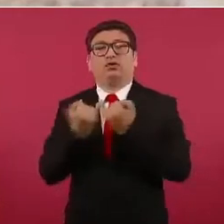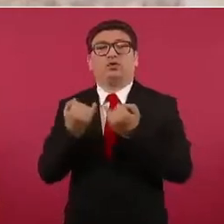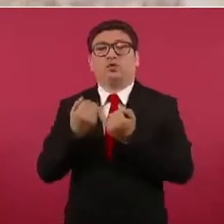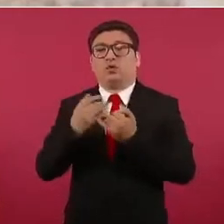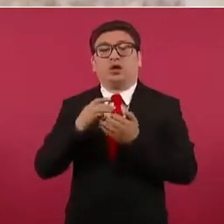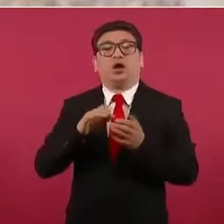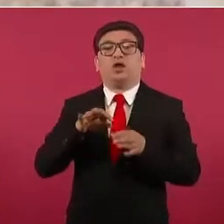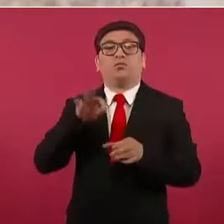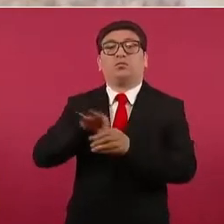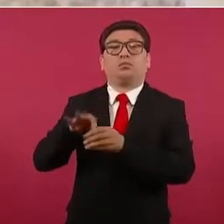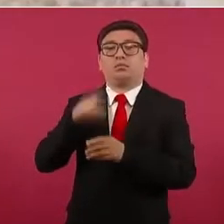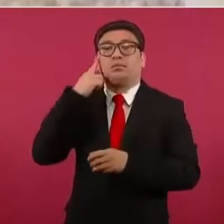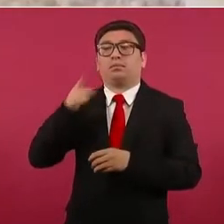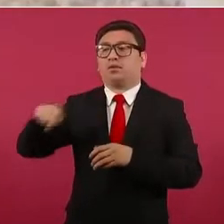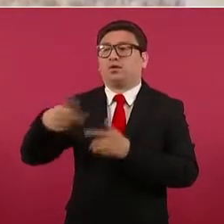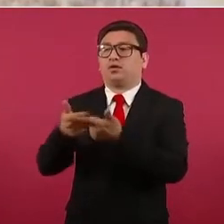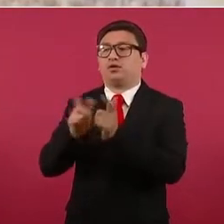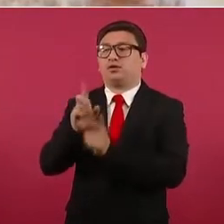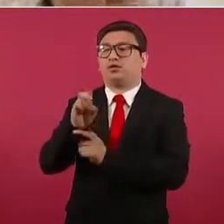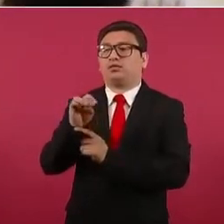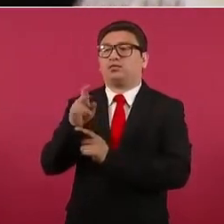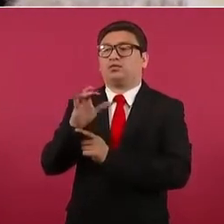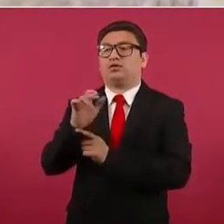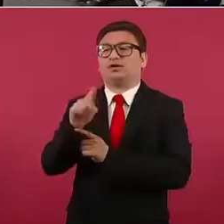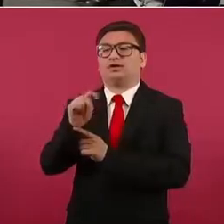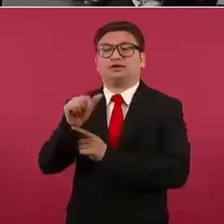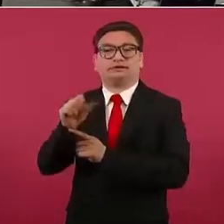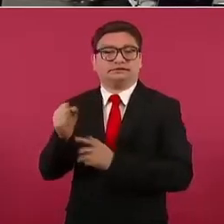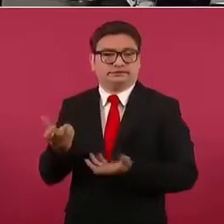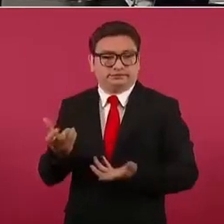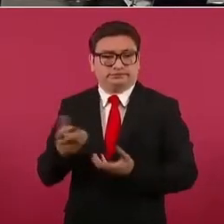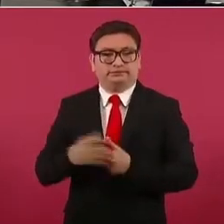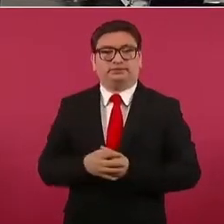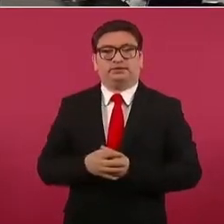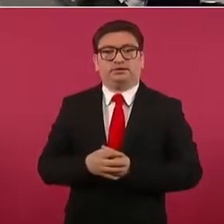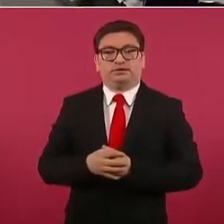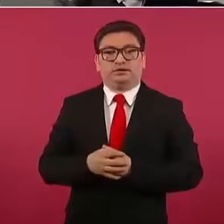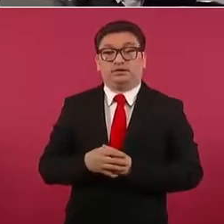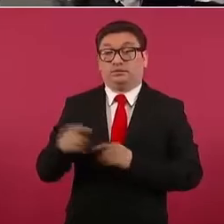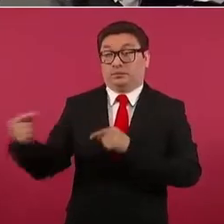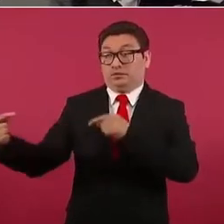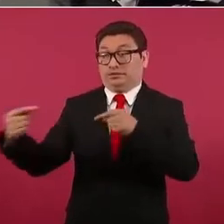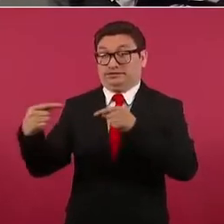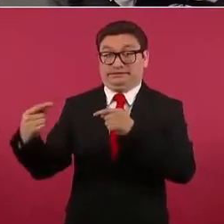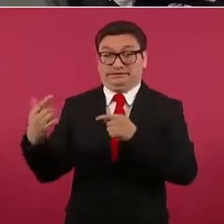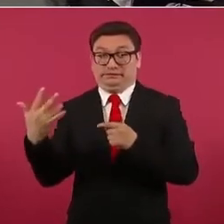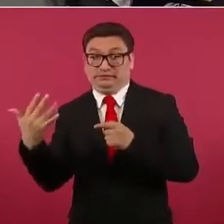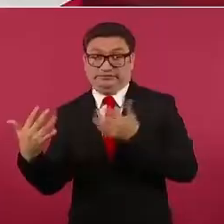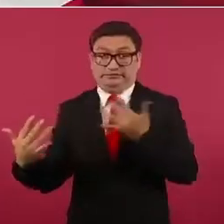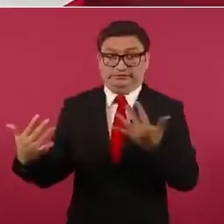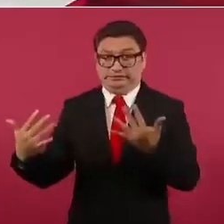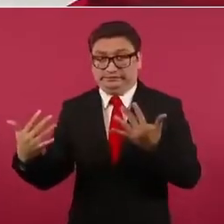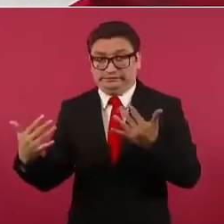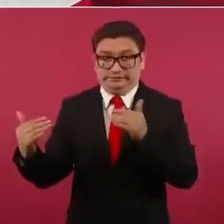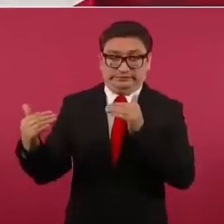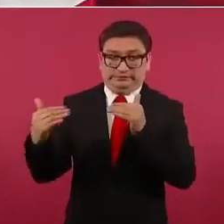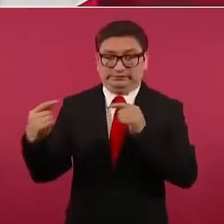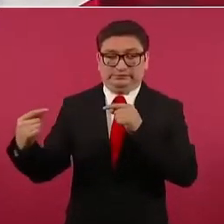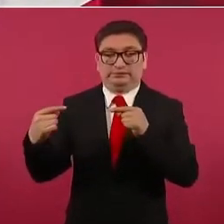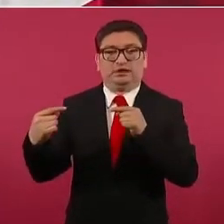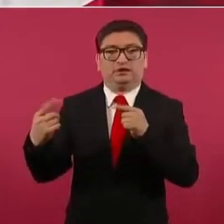los demócratas. Y como está parejo 50-50,